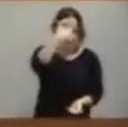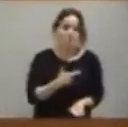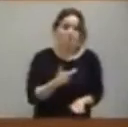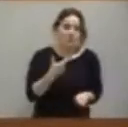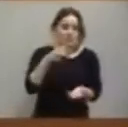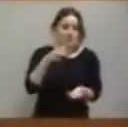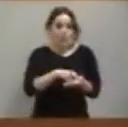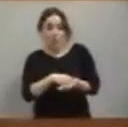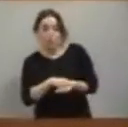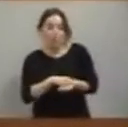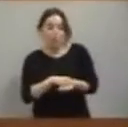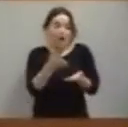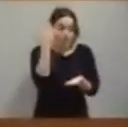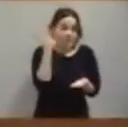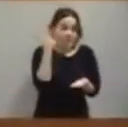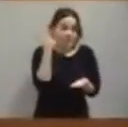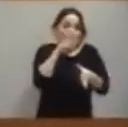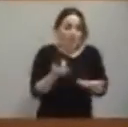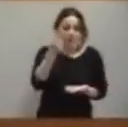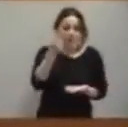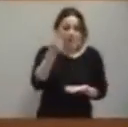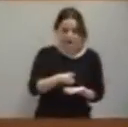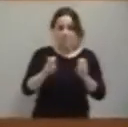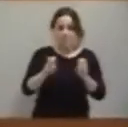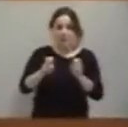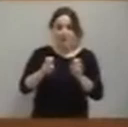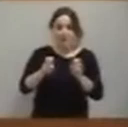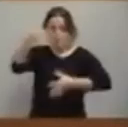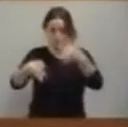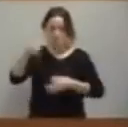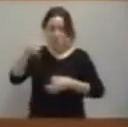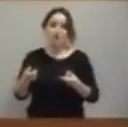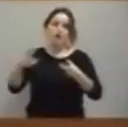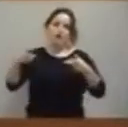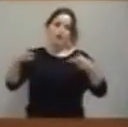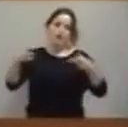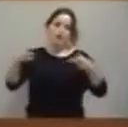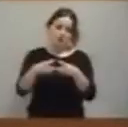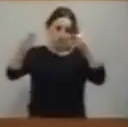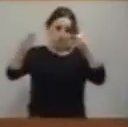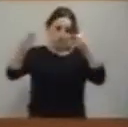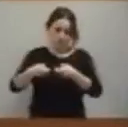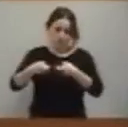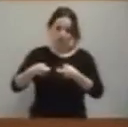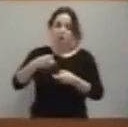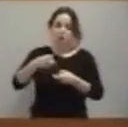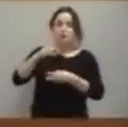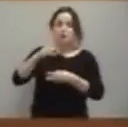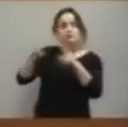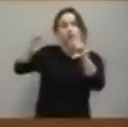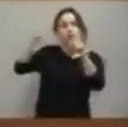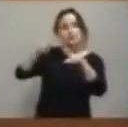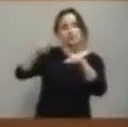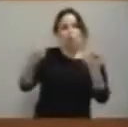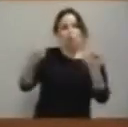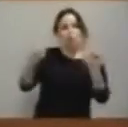cuestionaba y cuestiono la naturaleza jurídica de esta sociedad, que se ha usado en muchos casos para evitar precisamente esa transparencia y la concurrencia